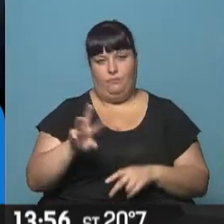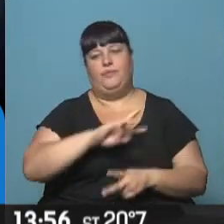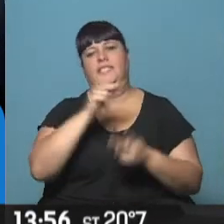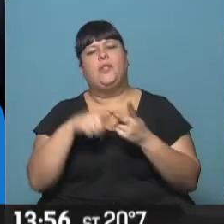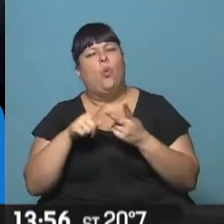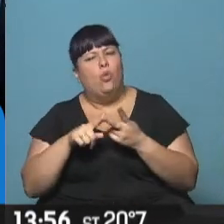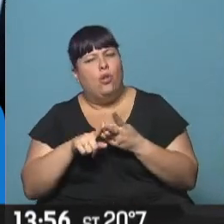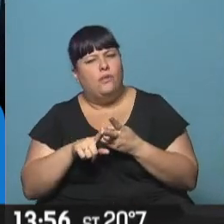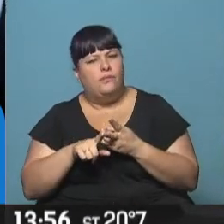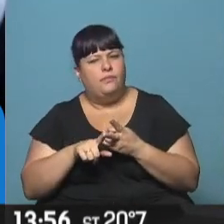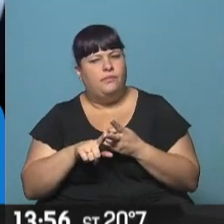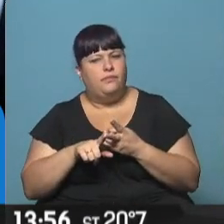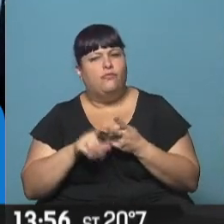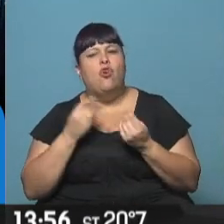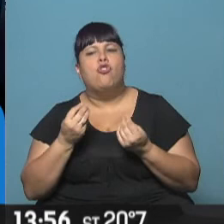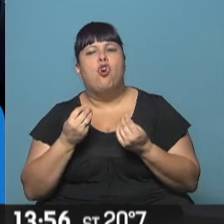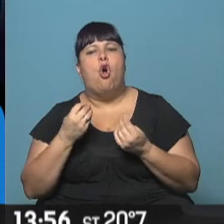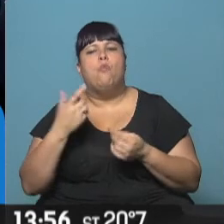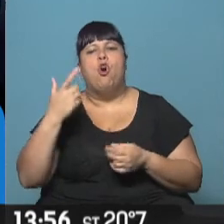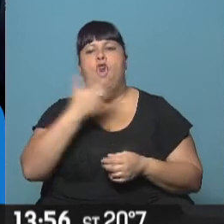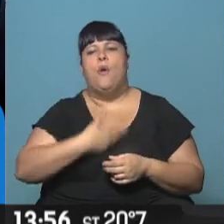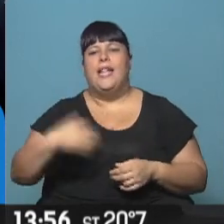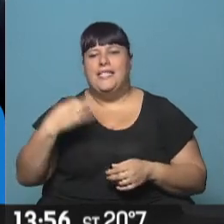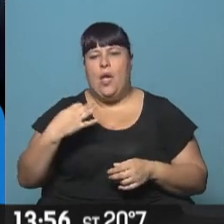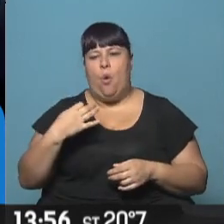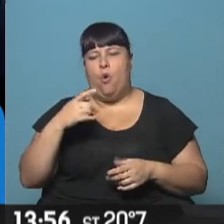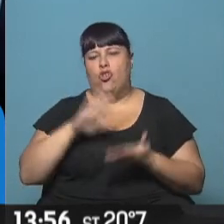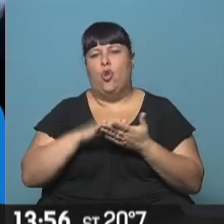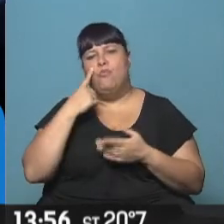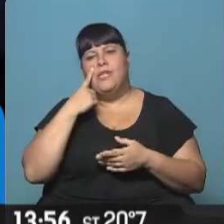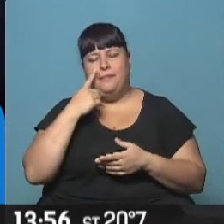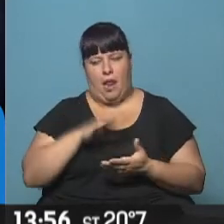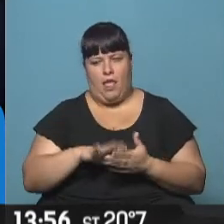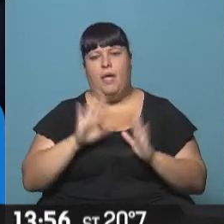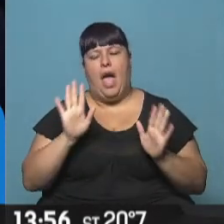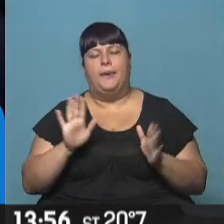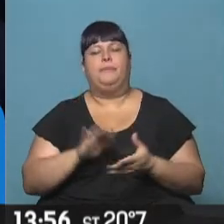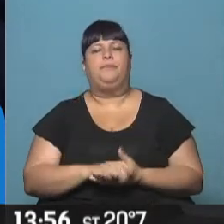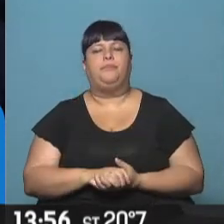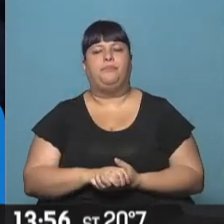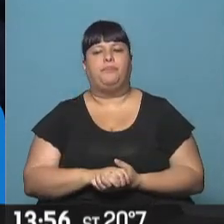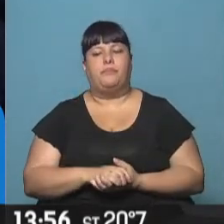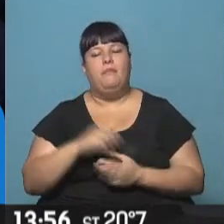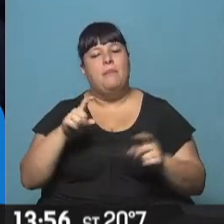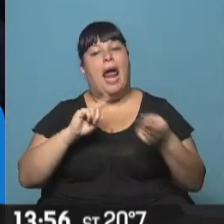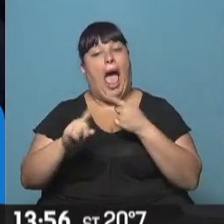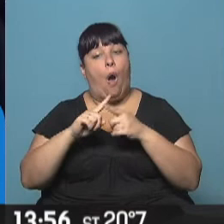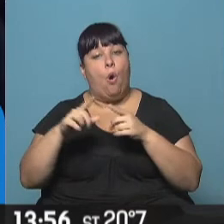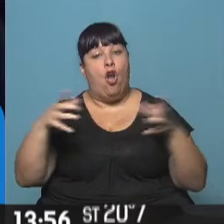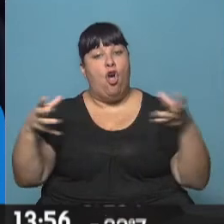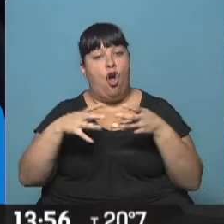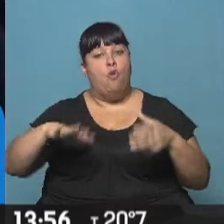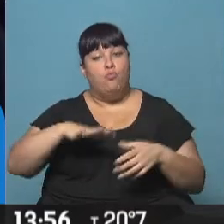era? ¿Cómo se asegura el Gobierno para que el acuerdo llegue a los municipios? Bueno, para que el acuerdo llegue a los